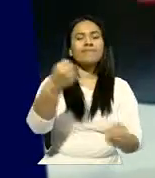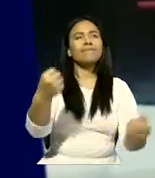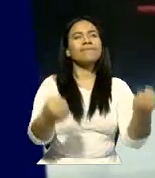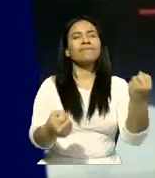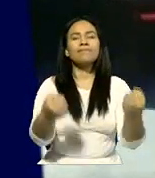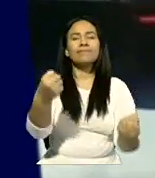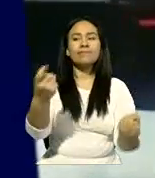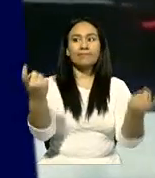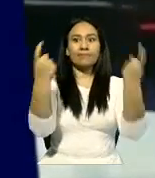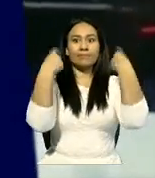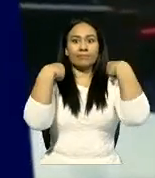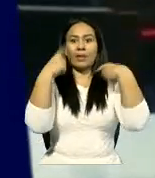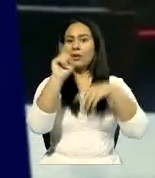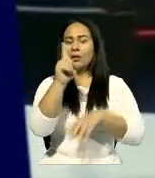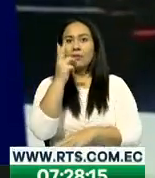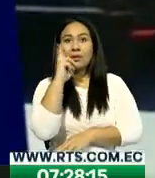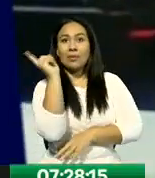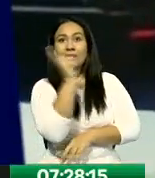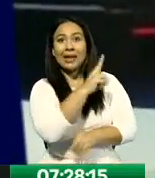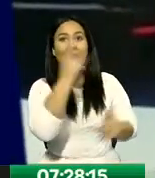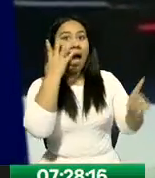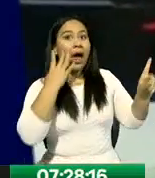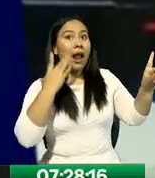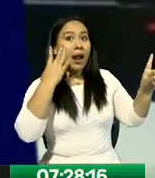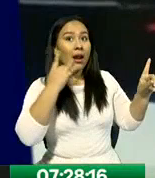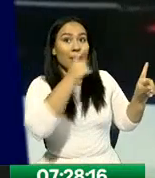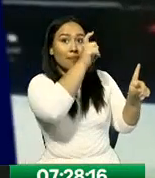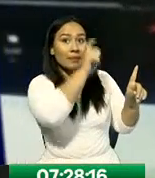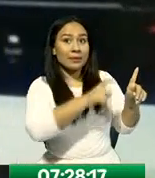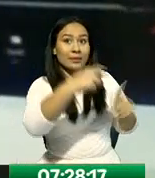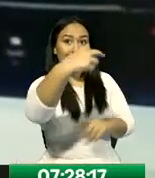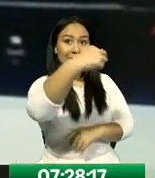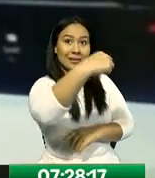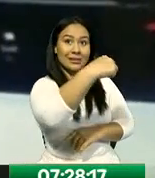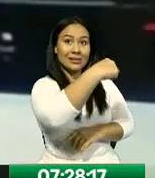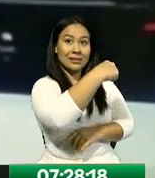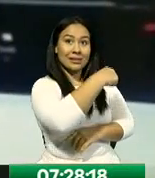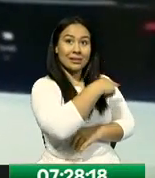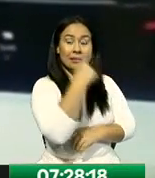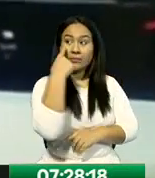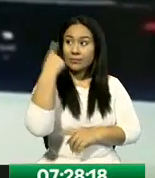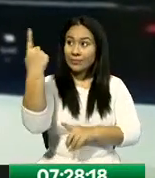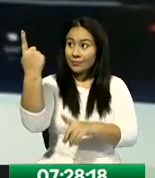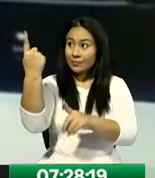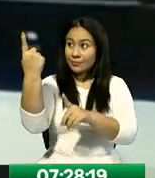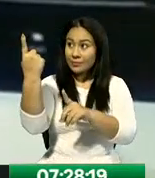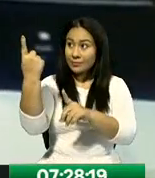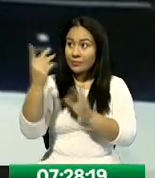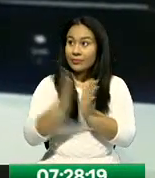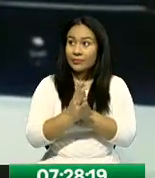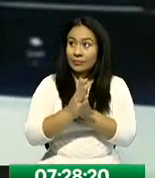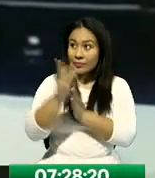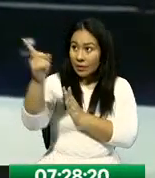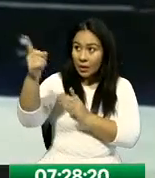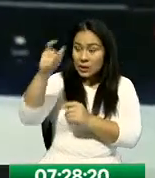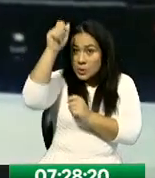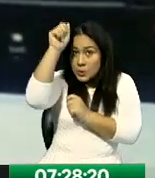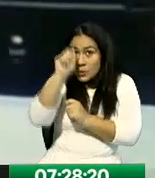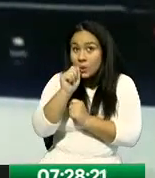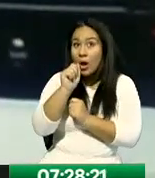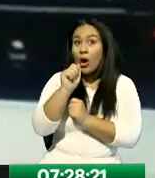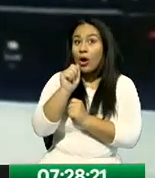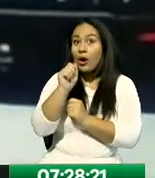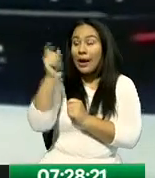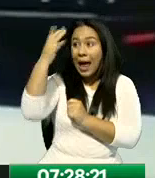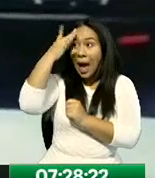Exactamente, vean ese hombre en actitud sospechosa, merodeando en la esquina de Boyacá y Alejo Lascano. Ahora sí, regresa y se coloca una